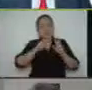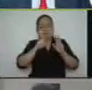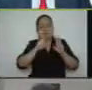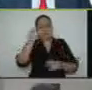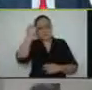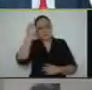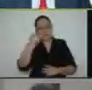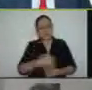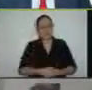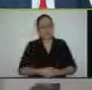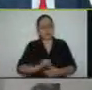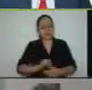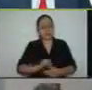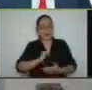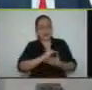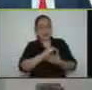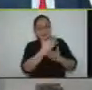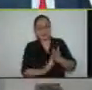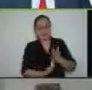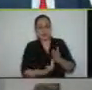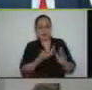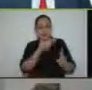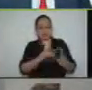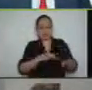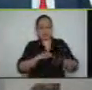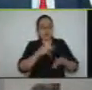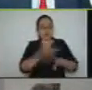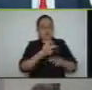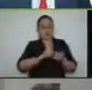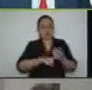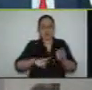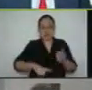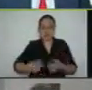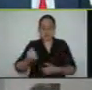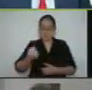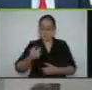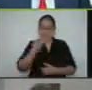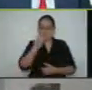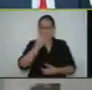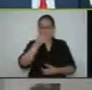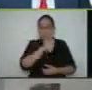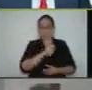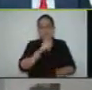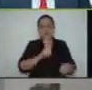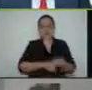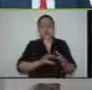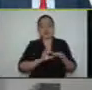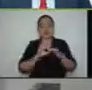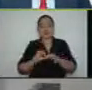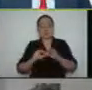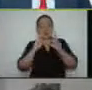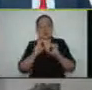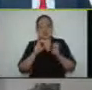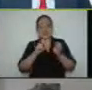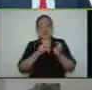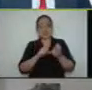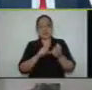el uso de la imagen de un funcionario público en sí mismo no constituye